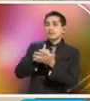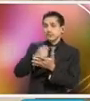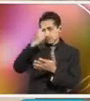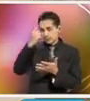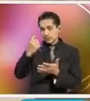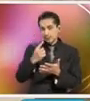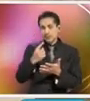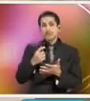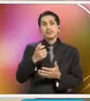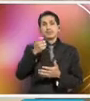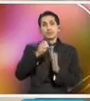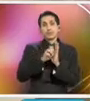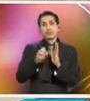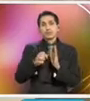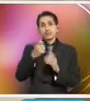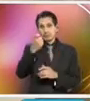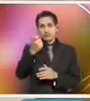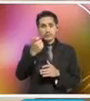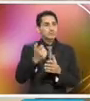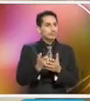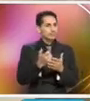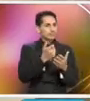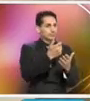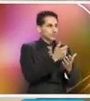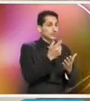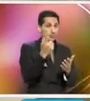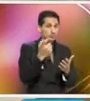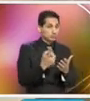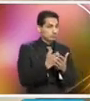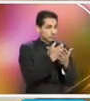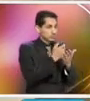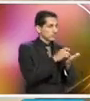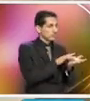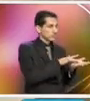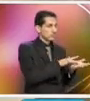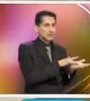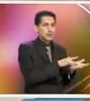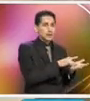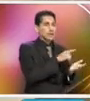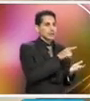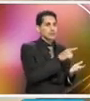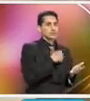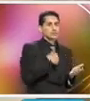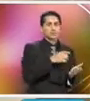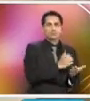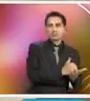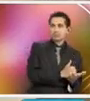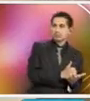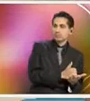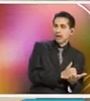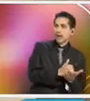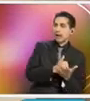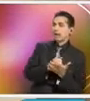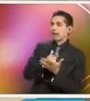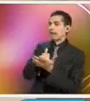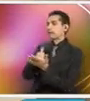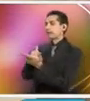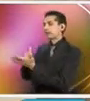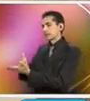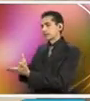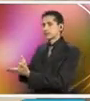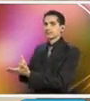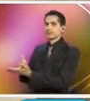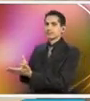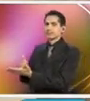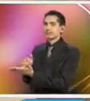de México para que la gente acuda en los horarios y con las indicaciones como cualquier donante, pero que lo hagan de manera altruista, de